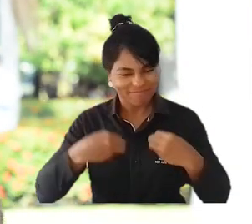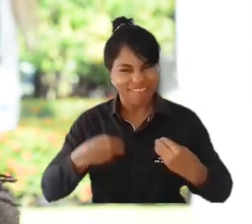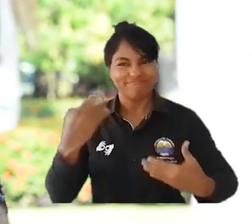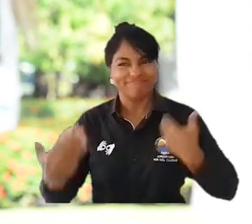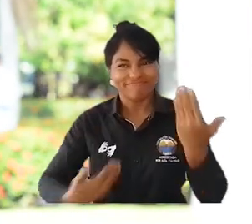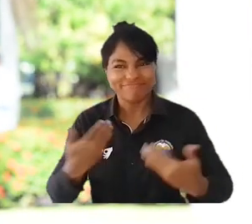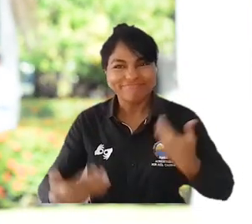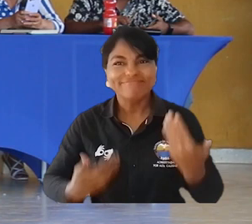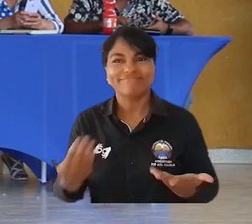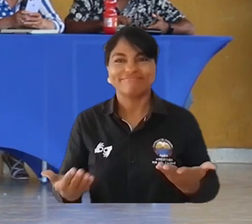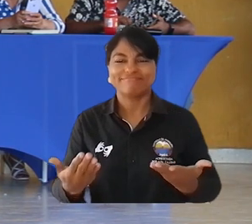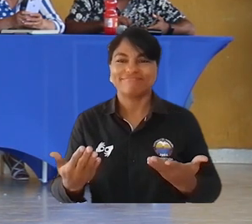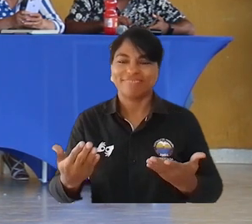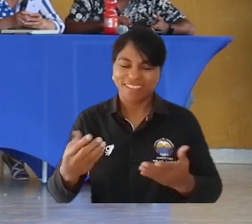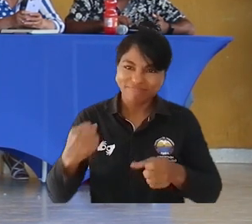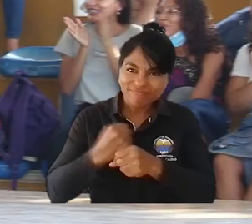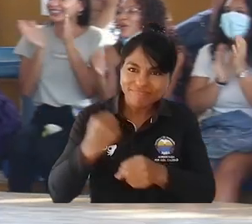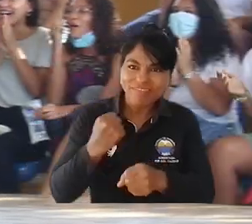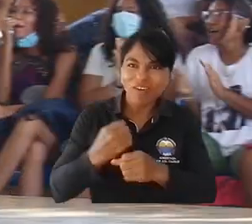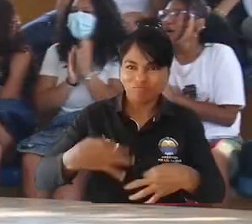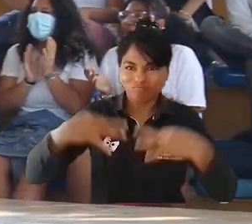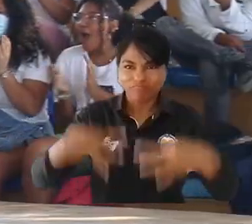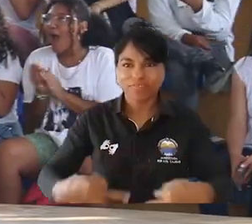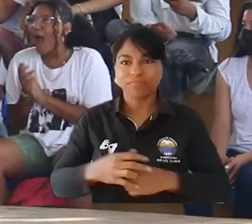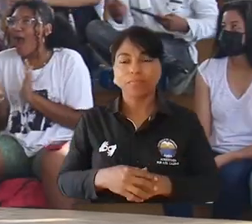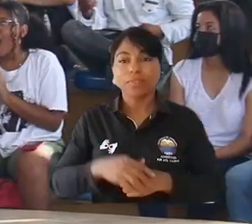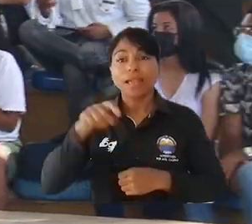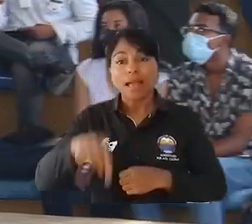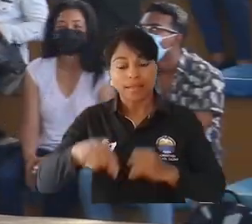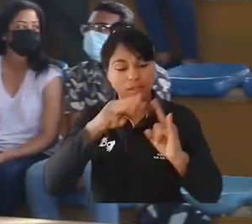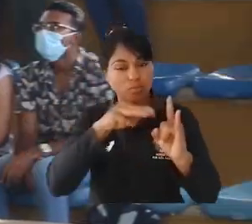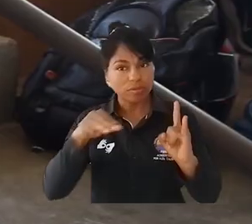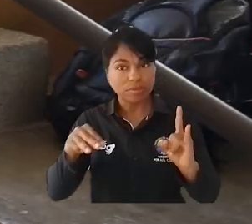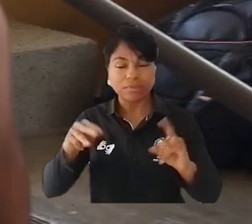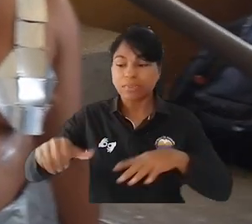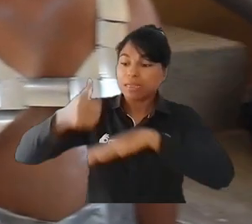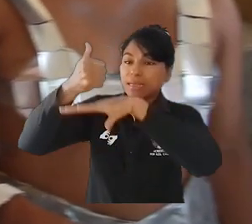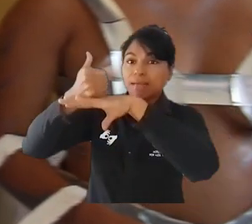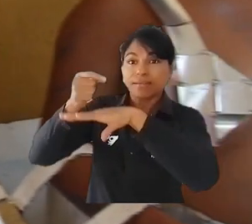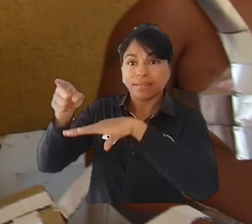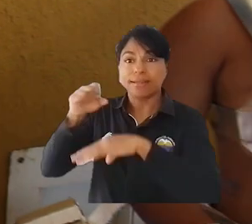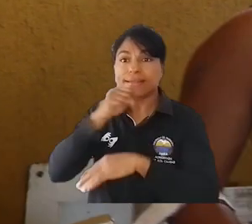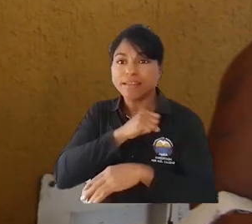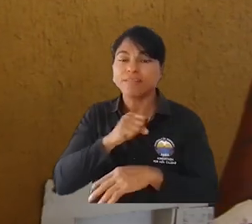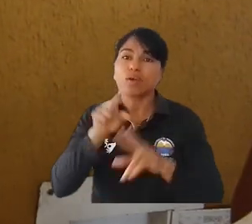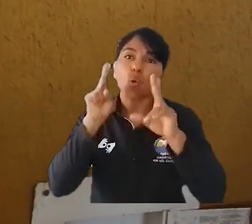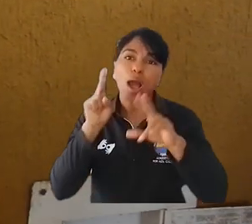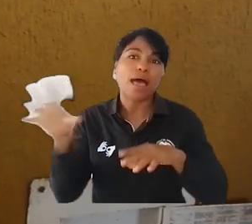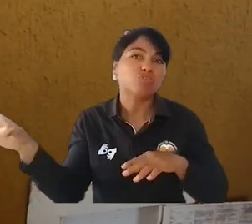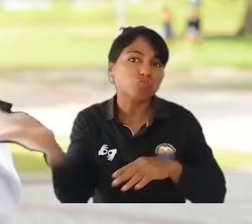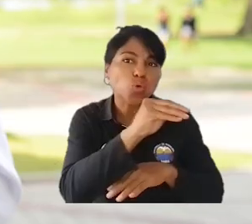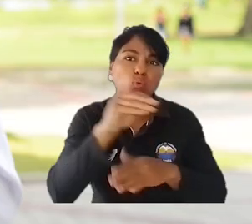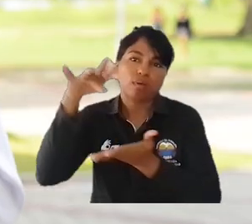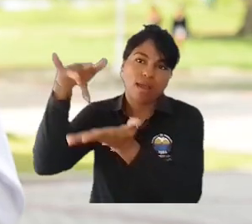y la dignificación del trabajo. Nosotros como institución y en cabeza de nuestro señor rector, esperamos que toda la comunidad universitaria asista a las distintas